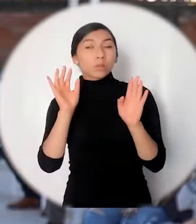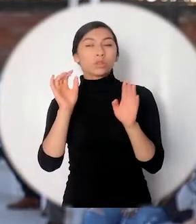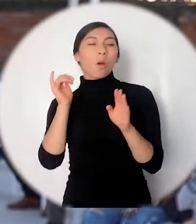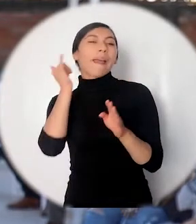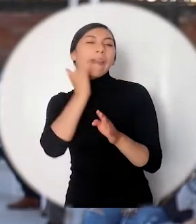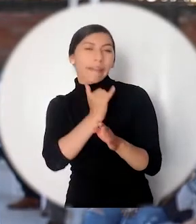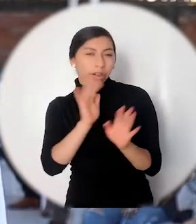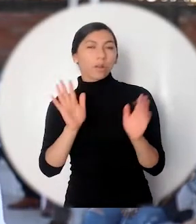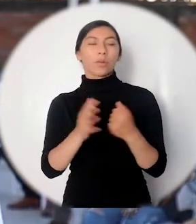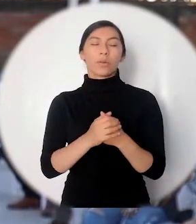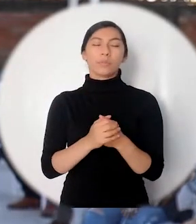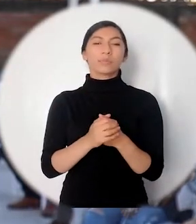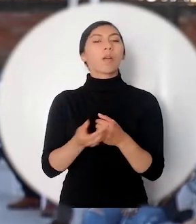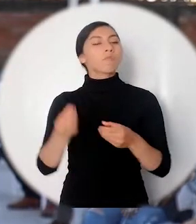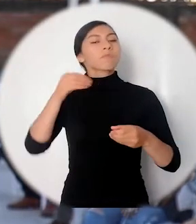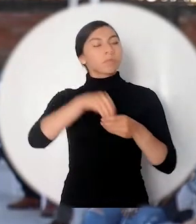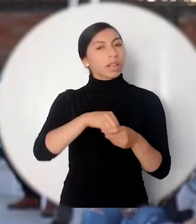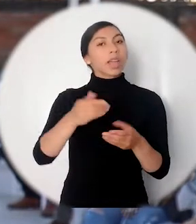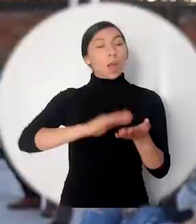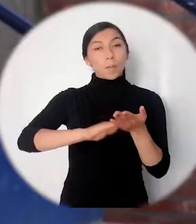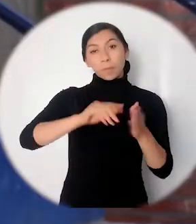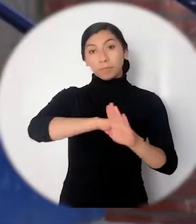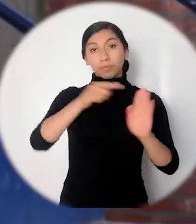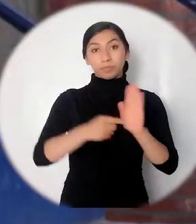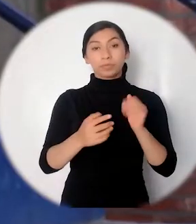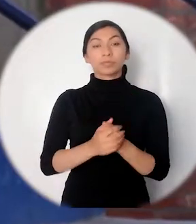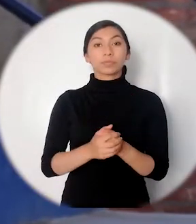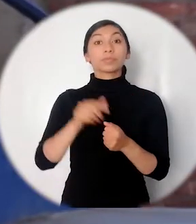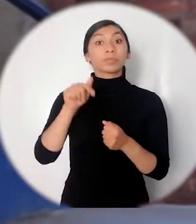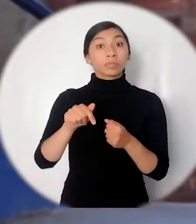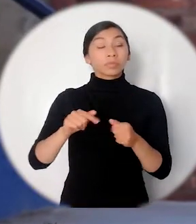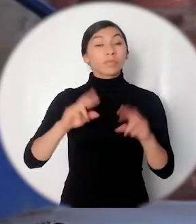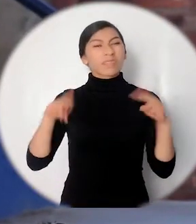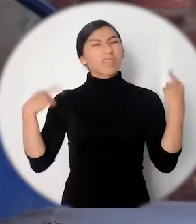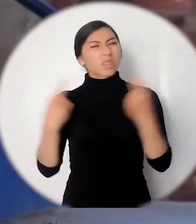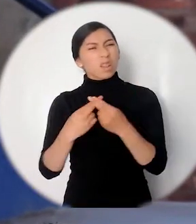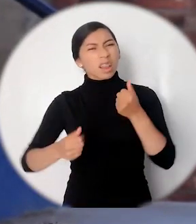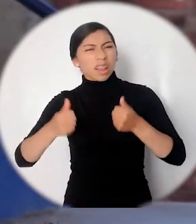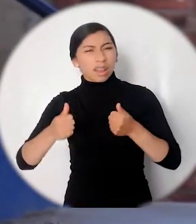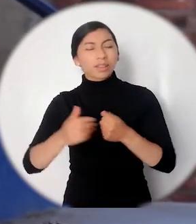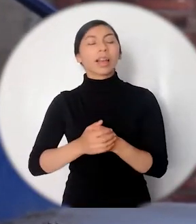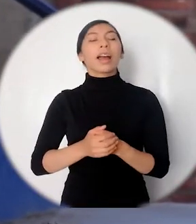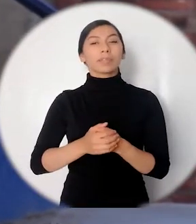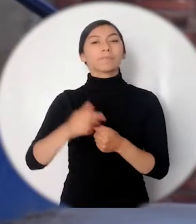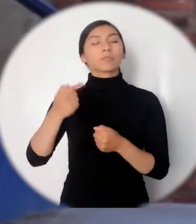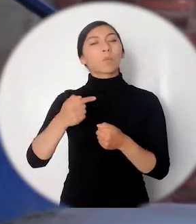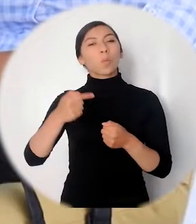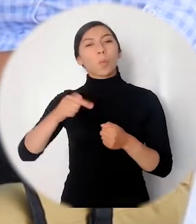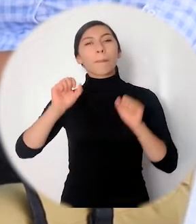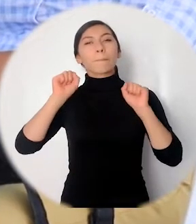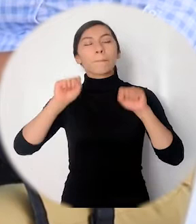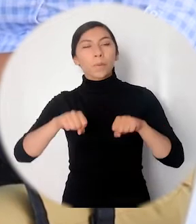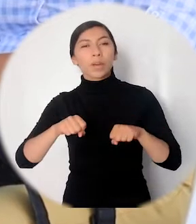de dificultades que tienen nuestras víctimas para acceder a las indemnizaciones. Con estas jornadas se busca que las personas afectadas por